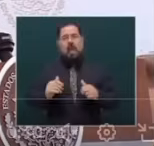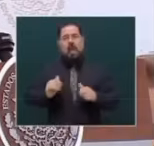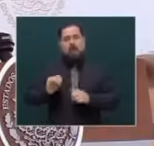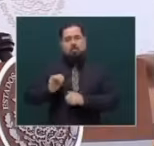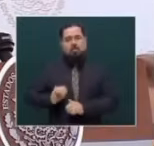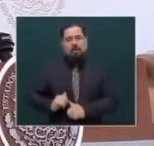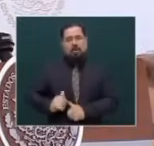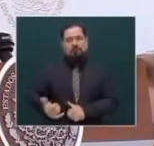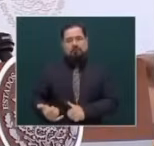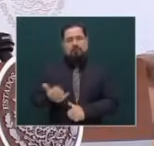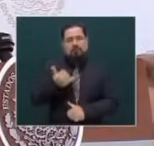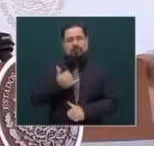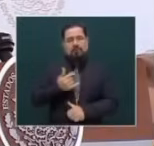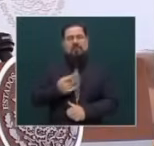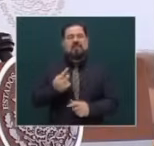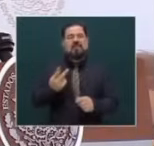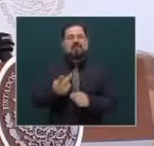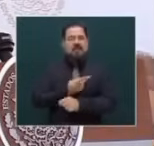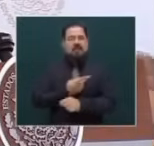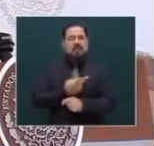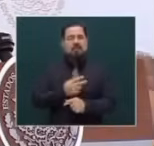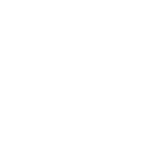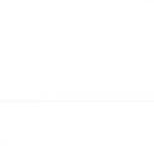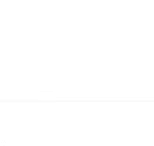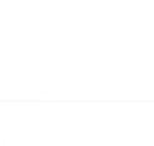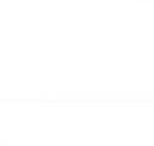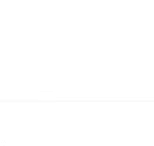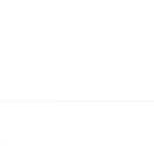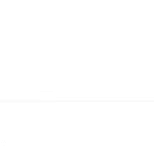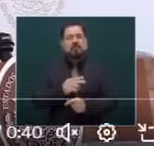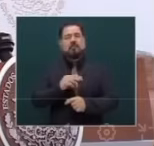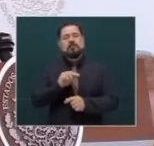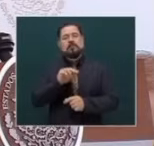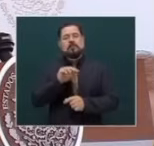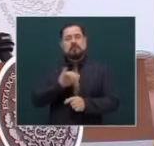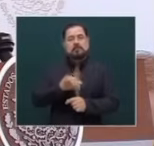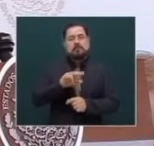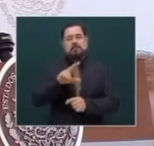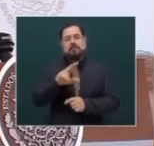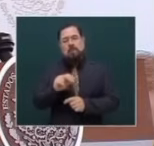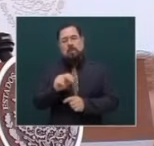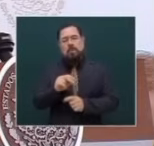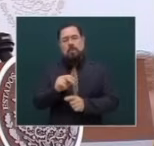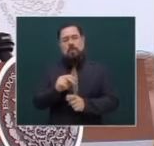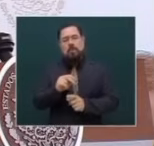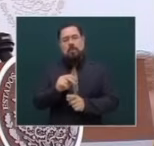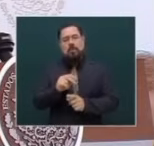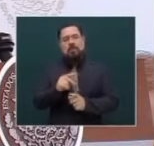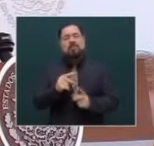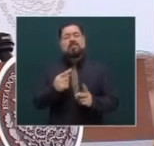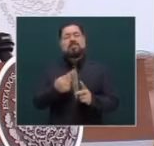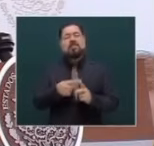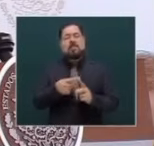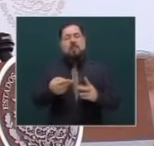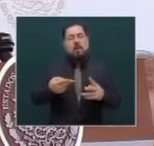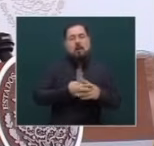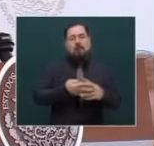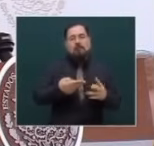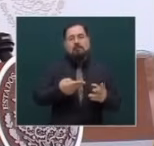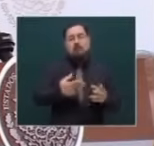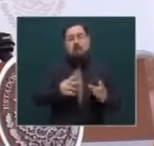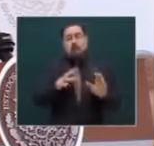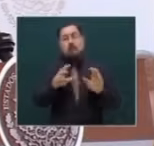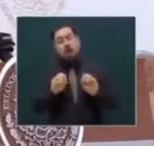algo de pensar, sí es algo de dudar, porque como ya sabemos, vivimos en un mundo tan de asco en